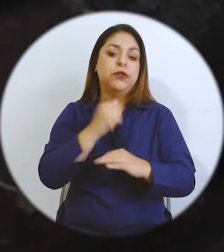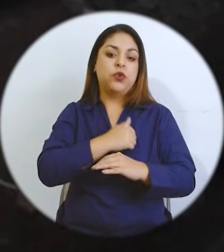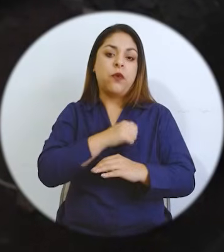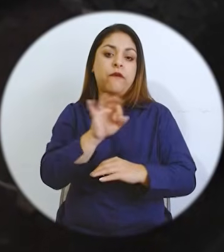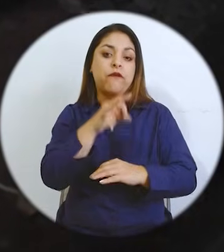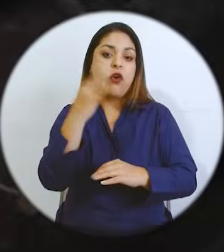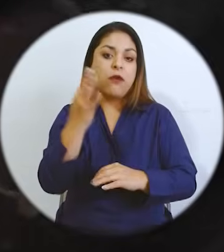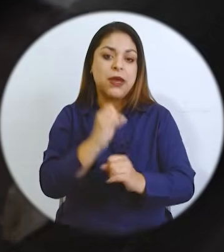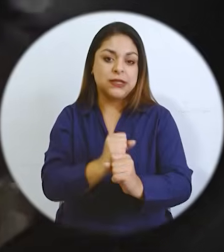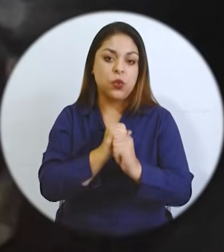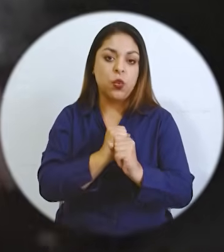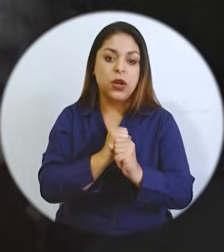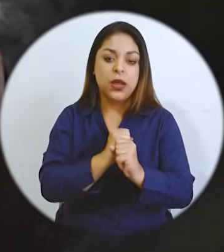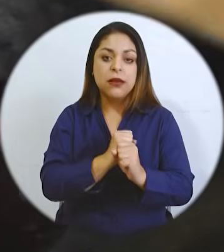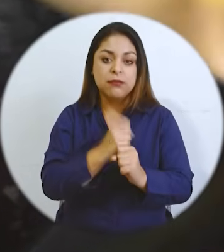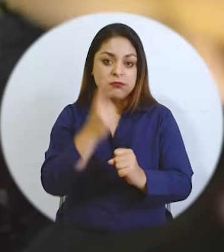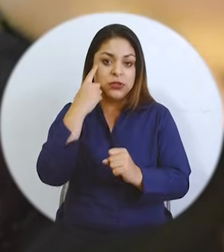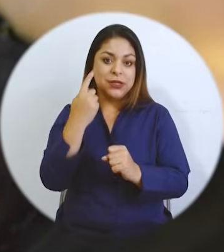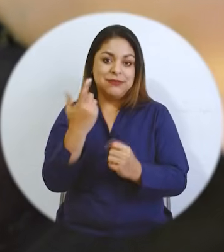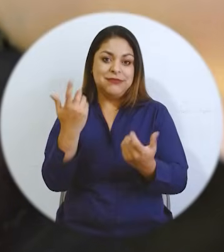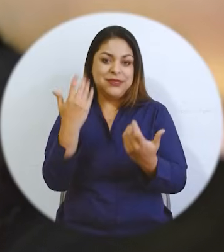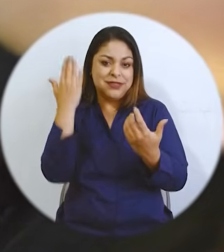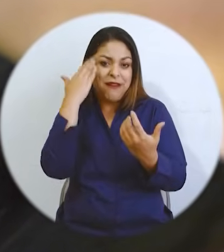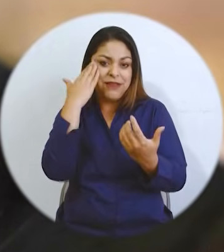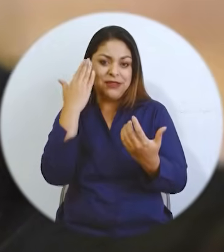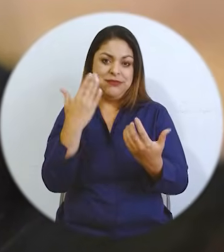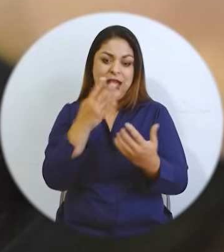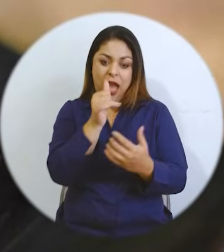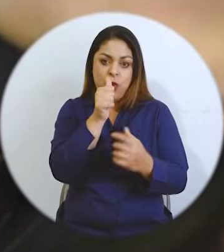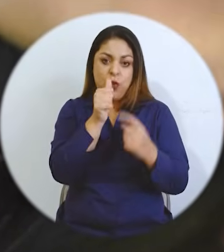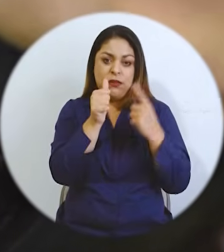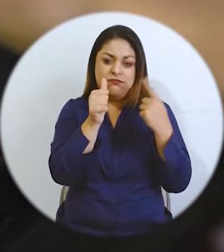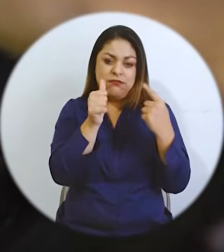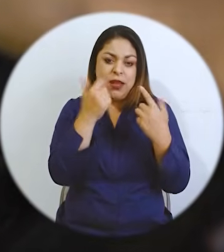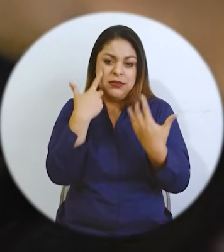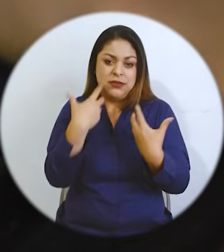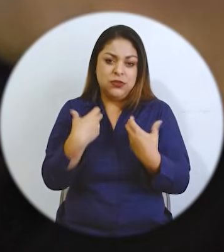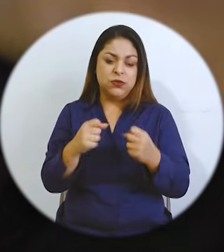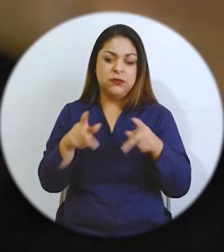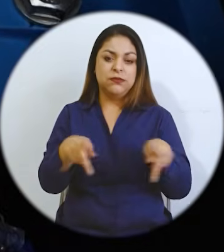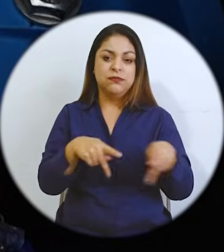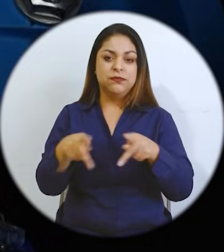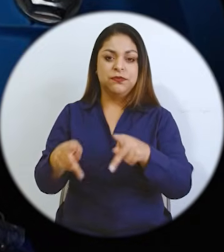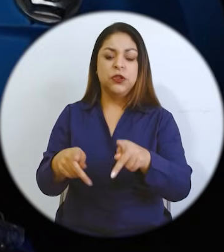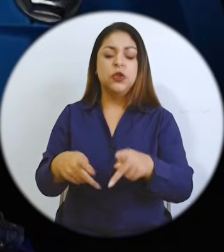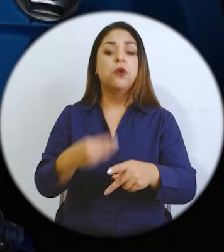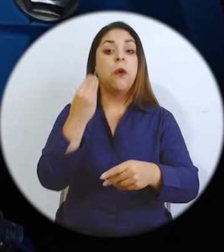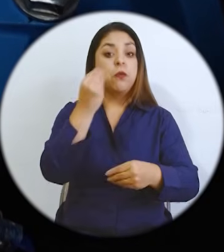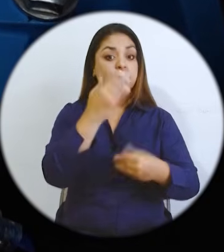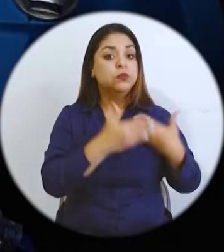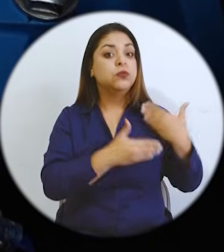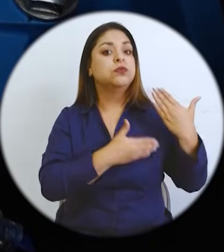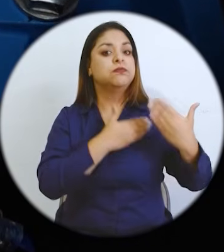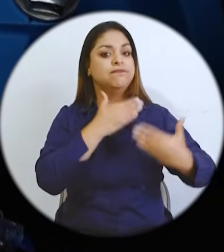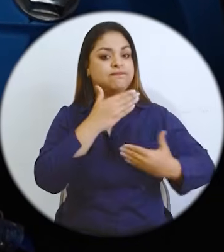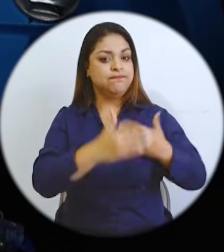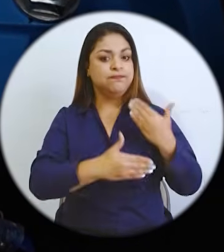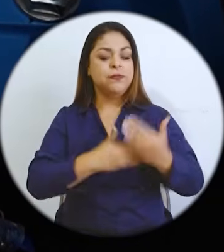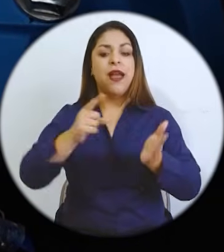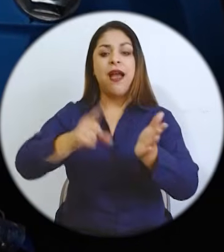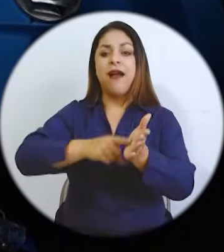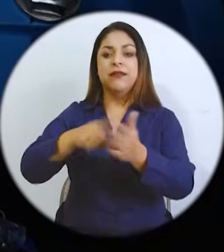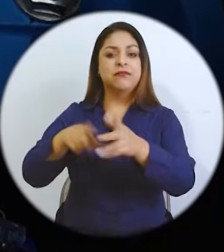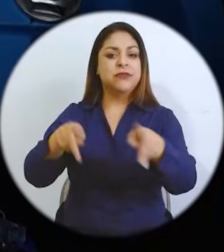con la salud de las personas. Entonces son muchísimos los procesos y a veces la gente en la casa no entiende y